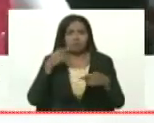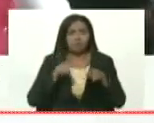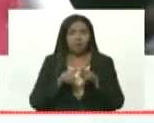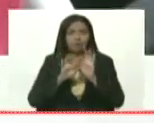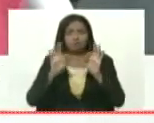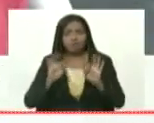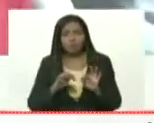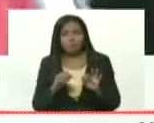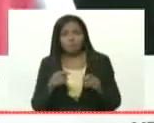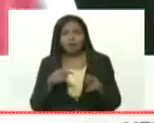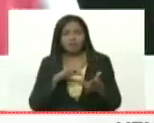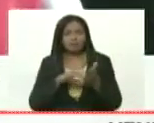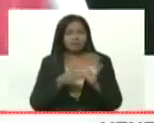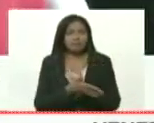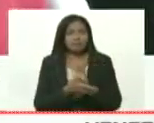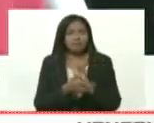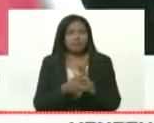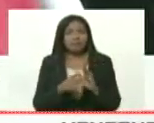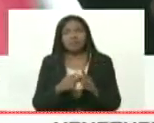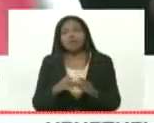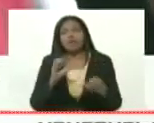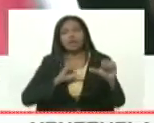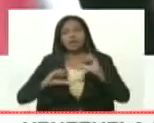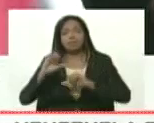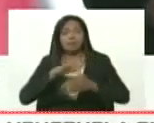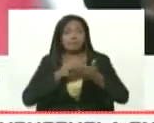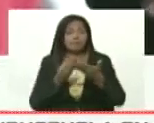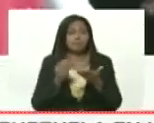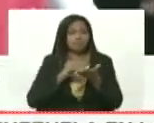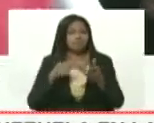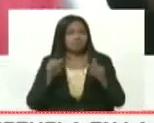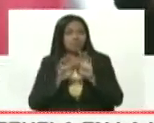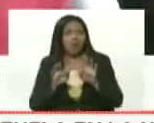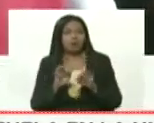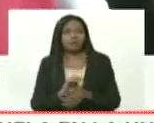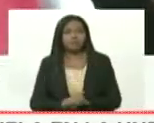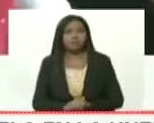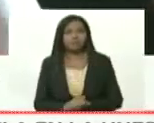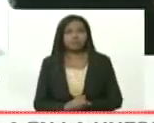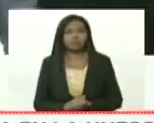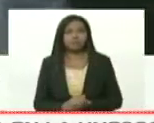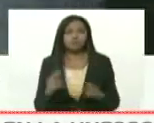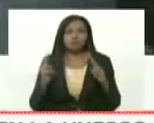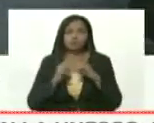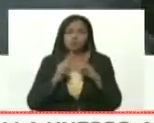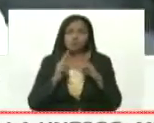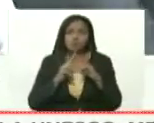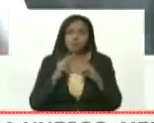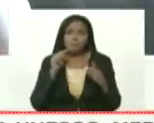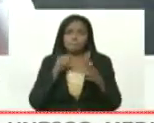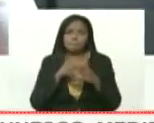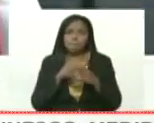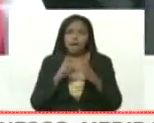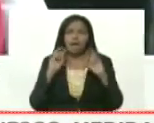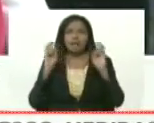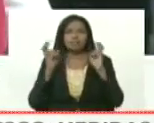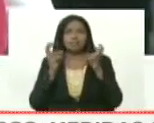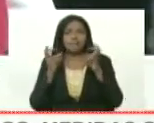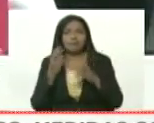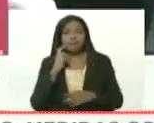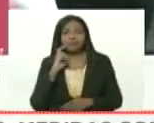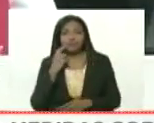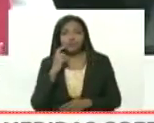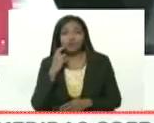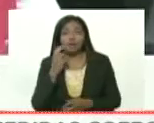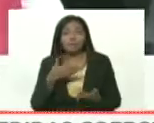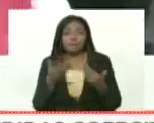método científico en química, física, matemática y biología, aplicando este conocimiento en el tema cacao. Yo le voy a permitir